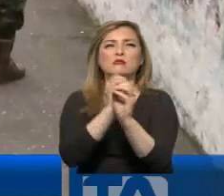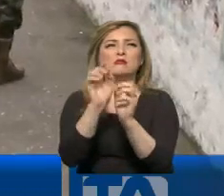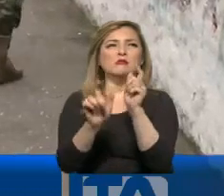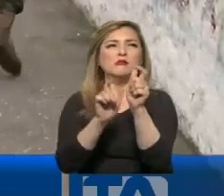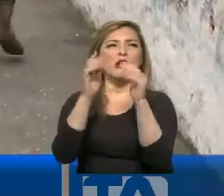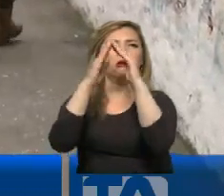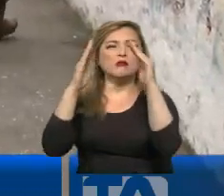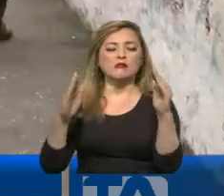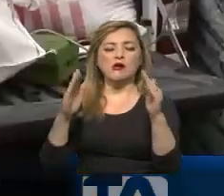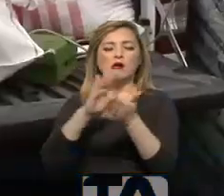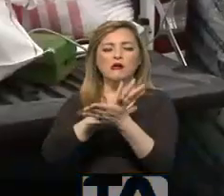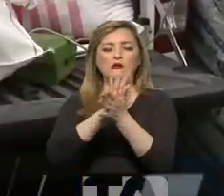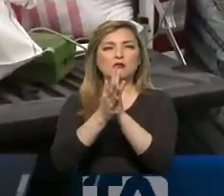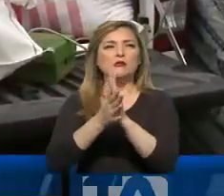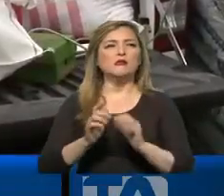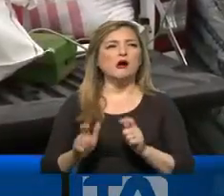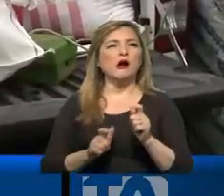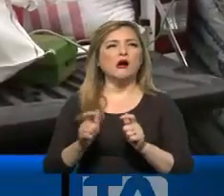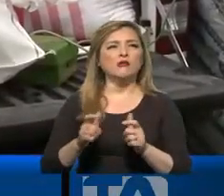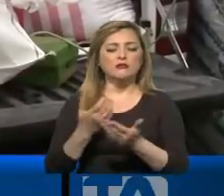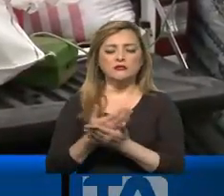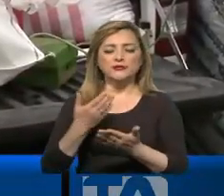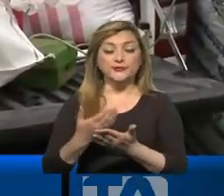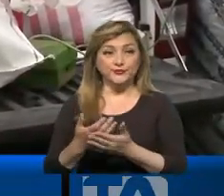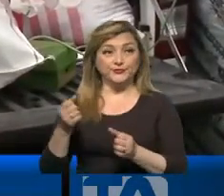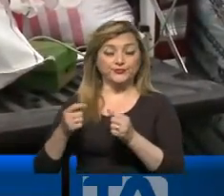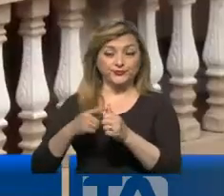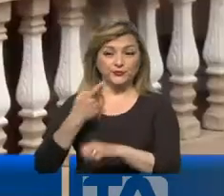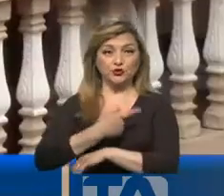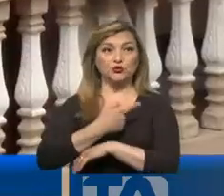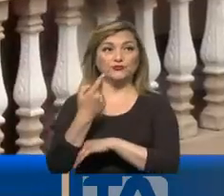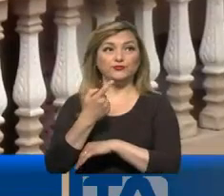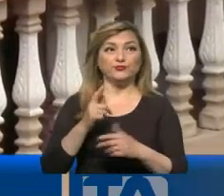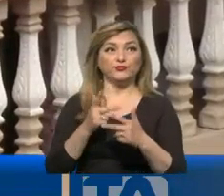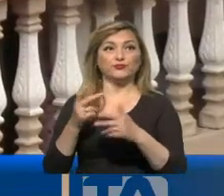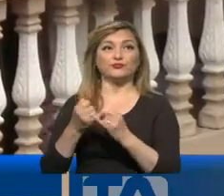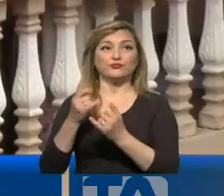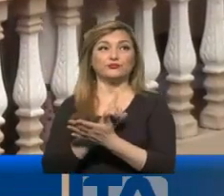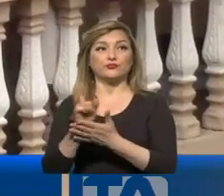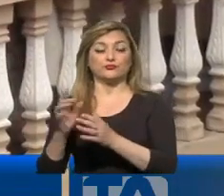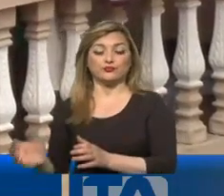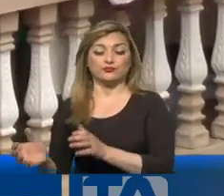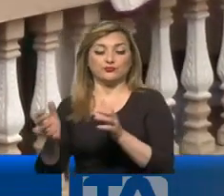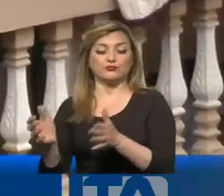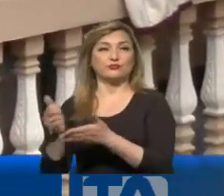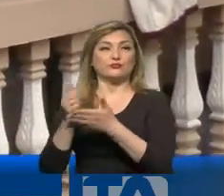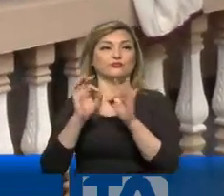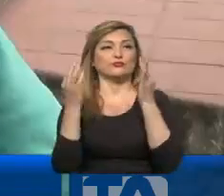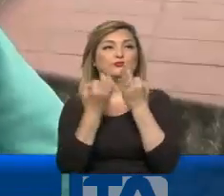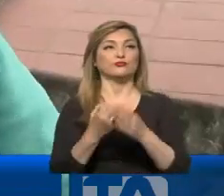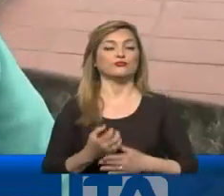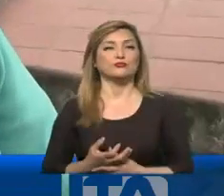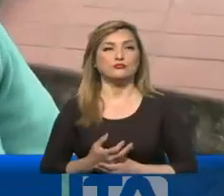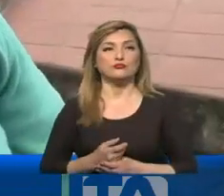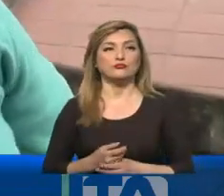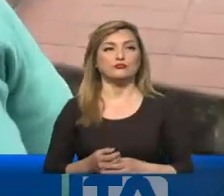sus casas están vacías. Quienes no alcanzaron a sacar sus pertenencias el primer día, lo hicieron este fin de semana con ayuda de sus familiares.